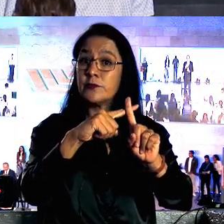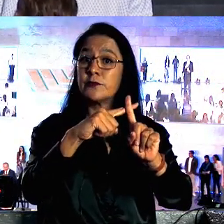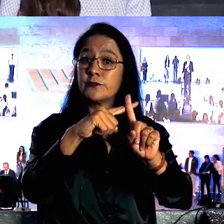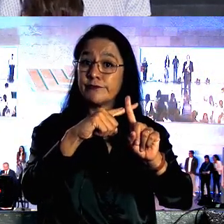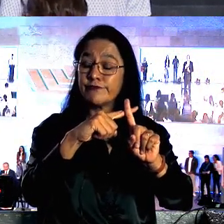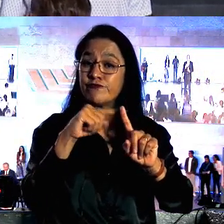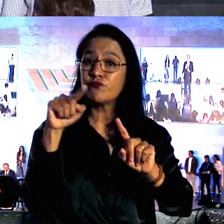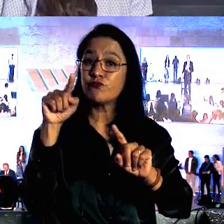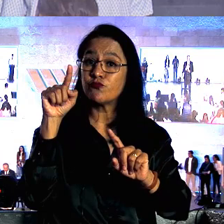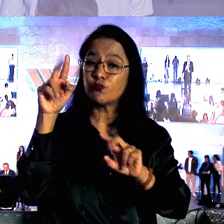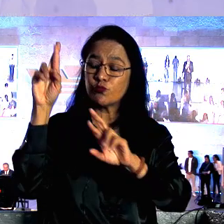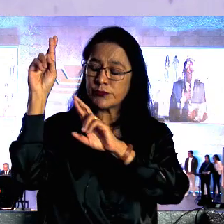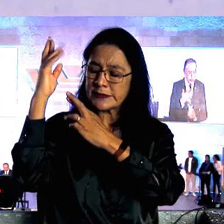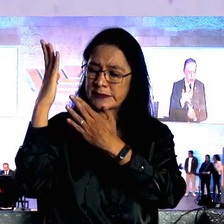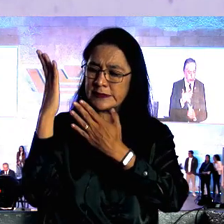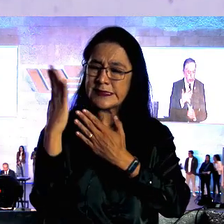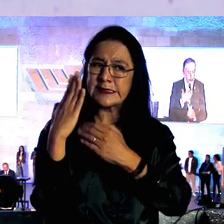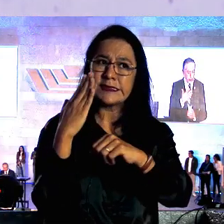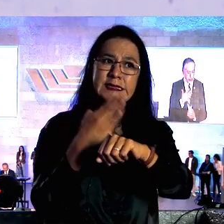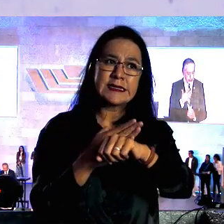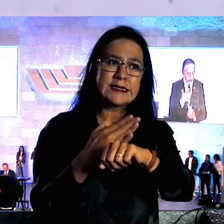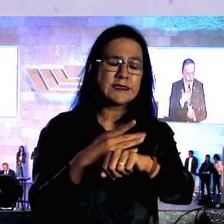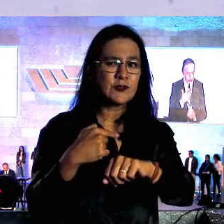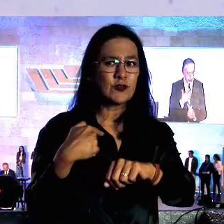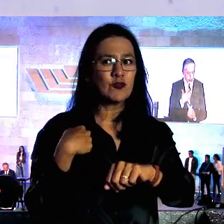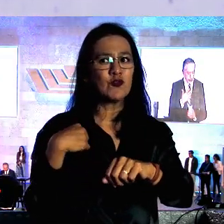tú recibiste el castigo que merecía yo